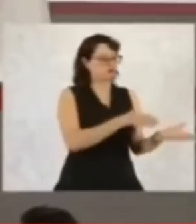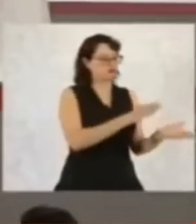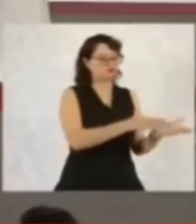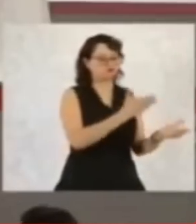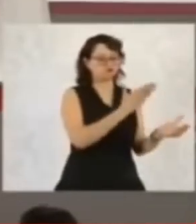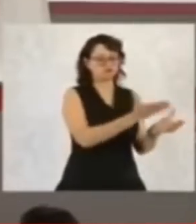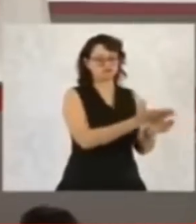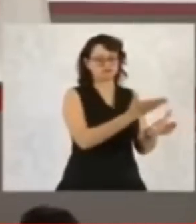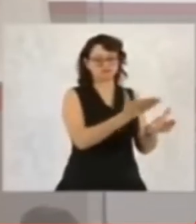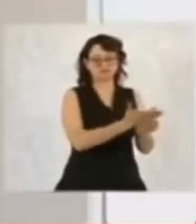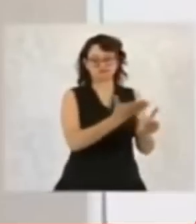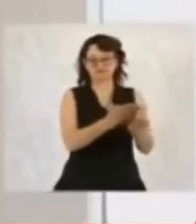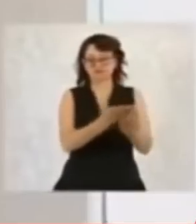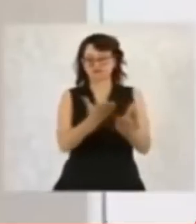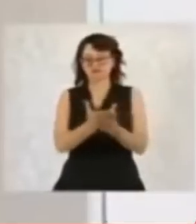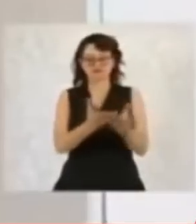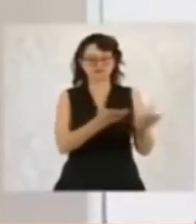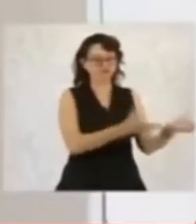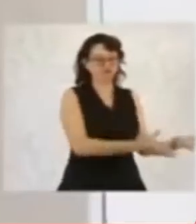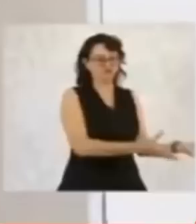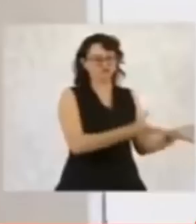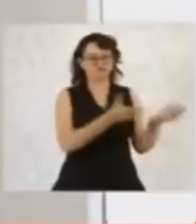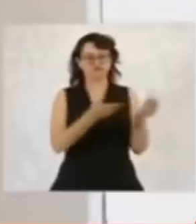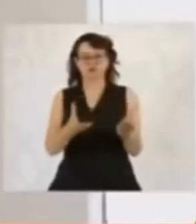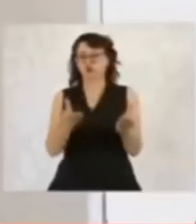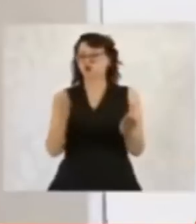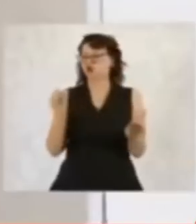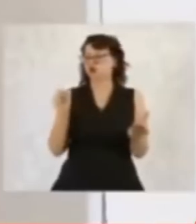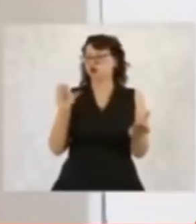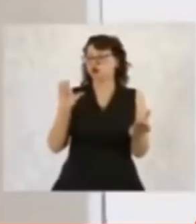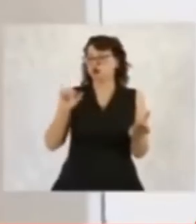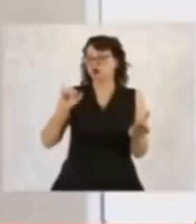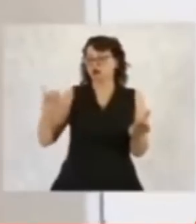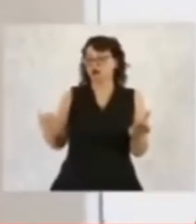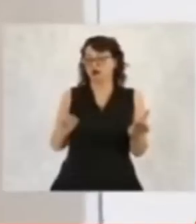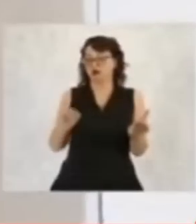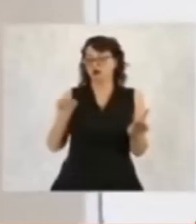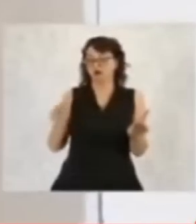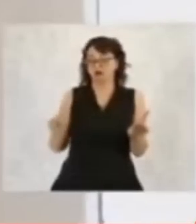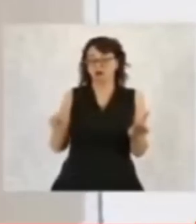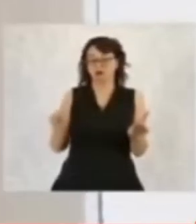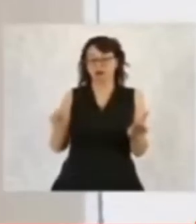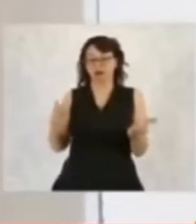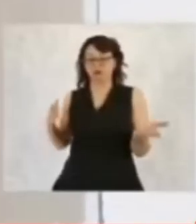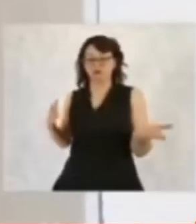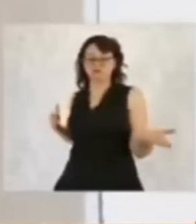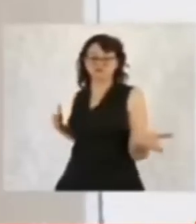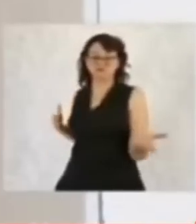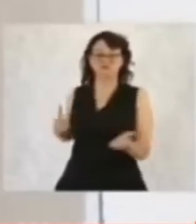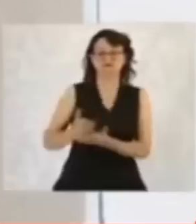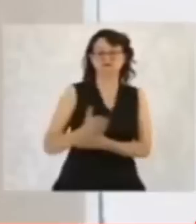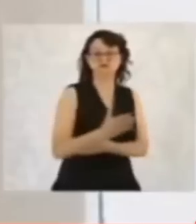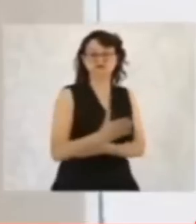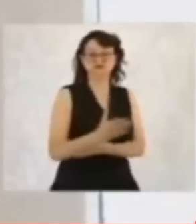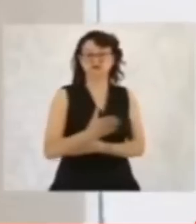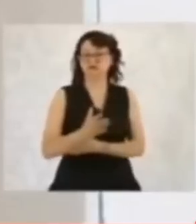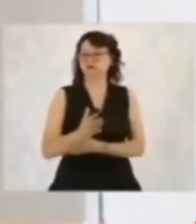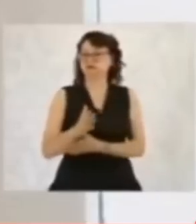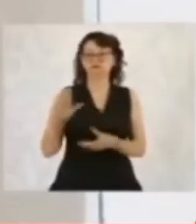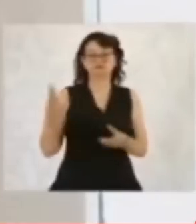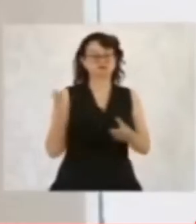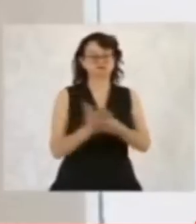Auditoría Superior de la Federación, la Suprema Corte de Justicia de la Nación declaró la invalidez de los